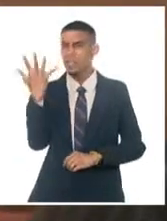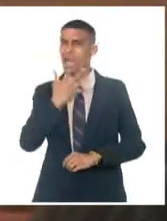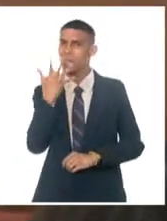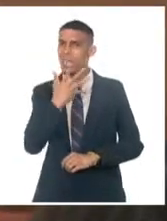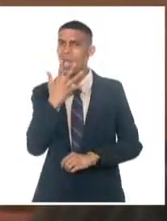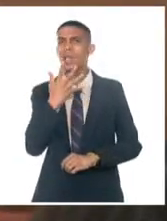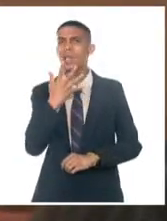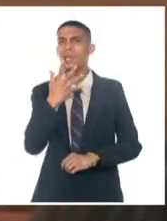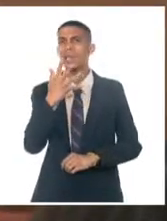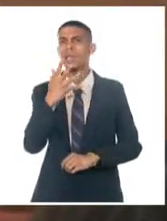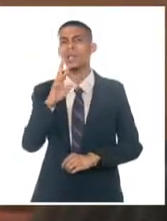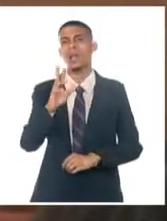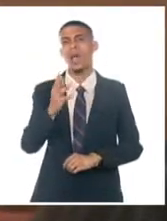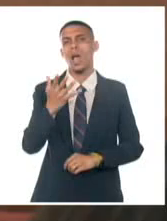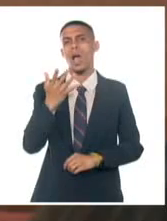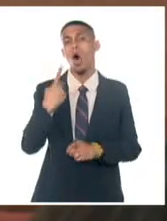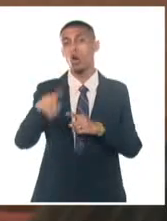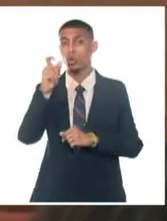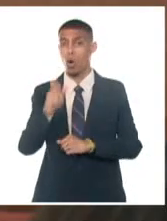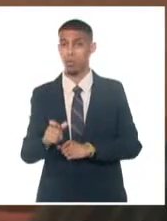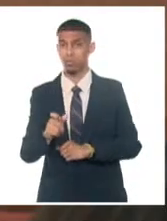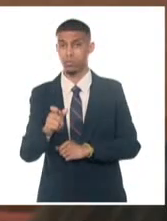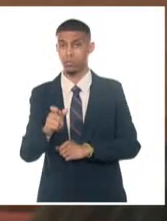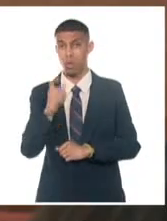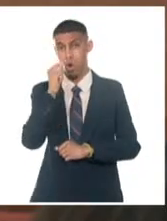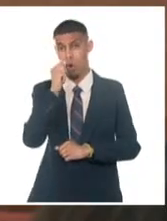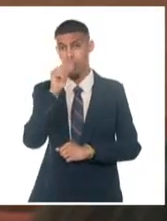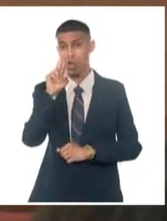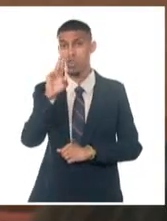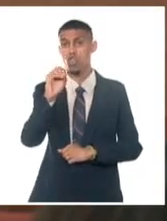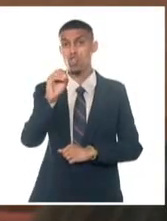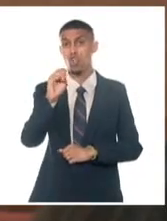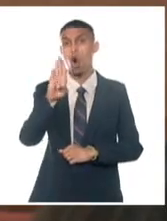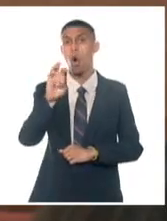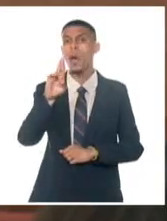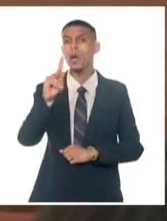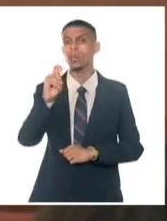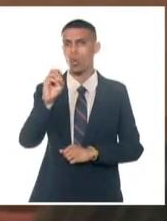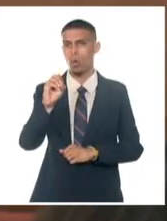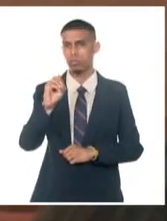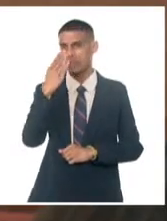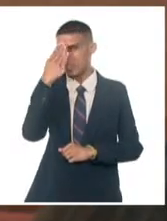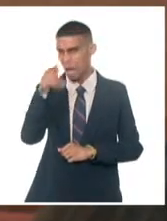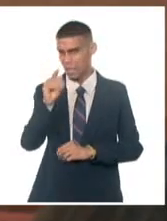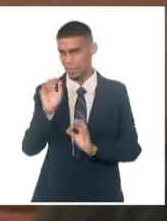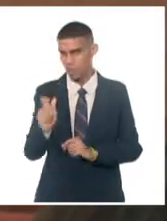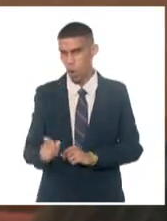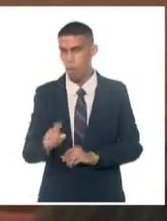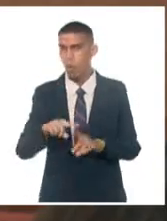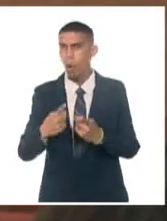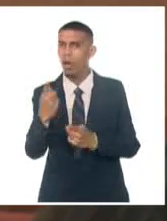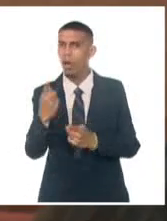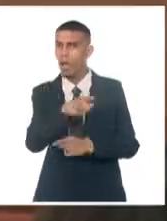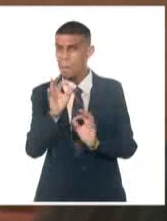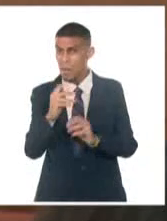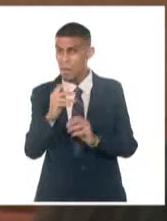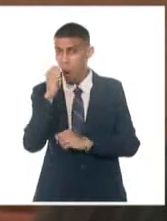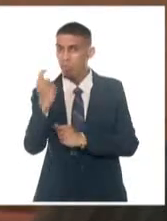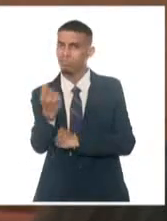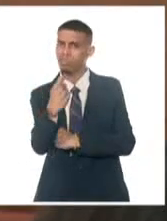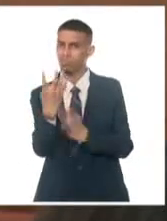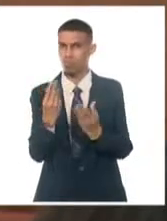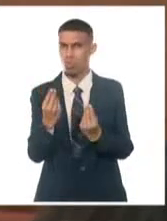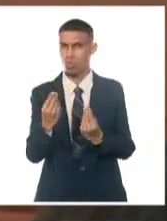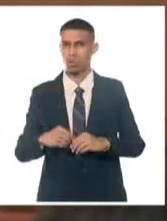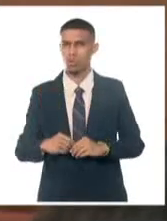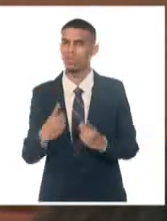eh yo soy una periodista que ha pasado de analógica digital pero la analógico es continuidad Y eso se necesita continuidad